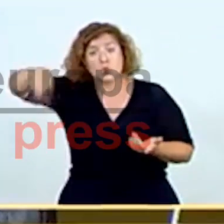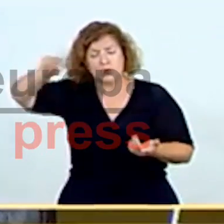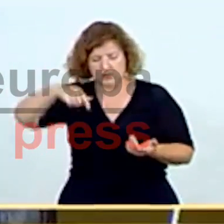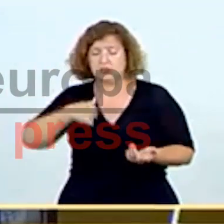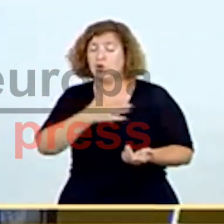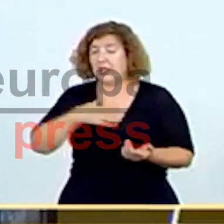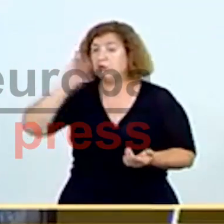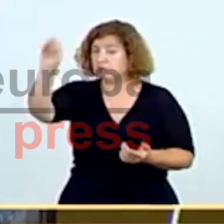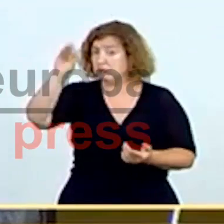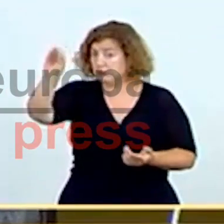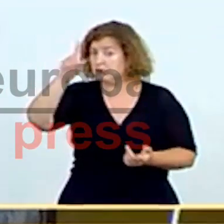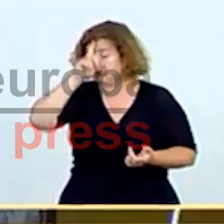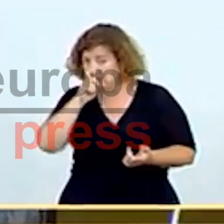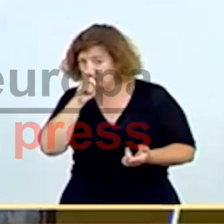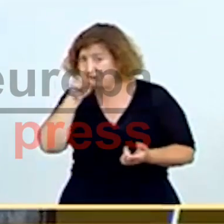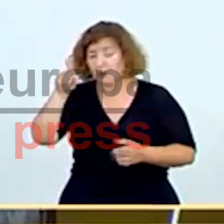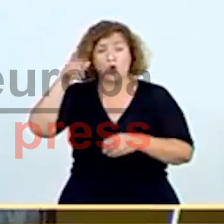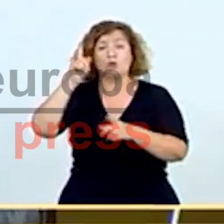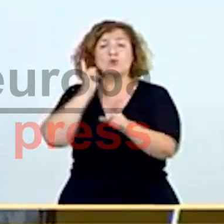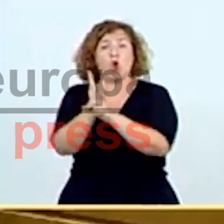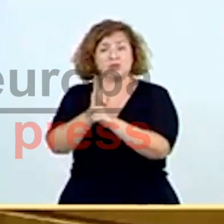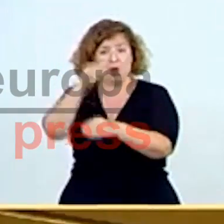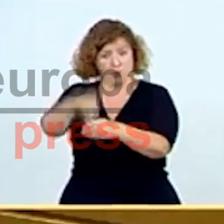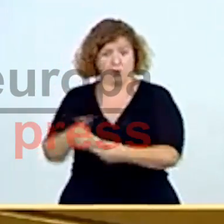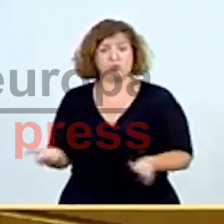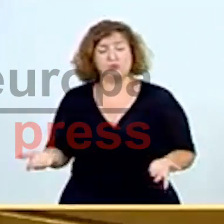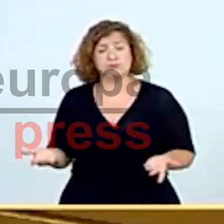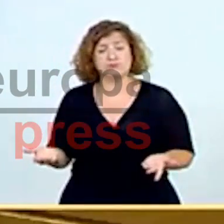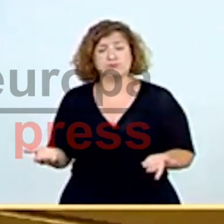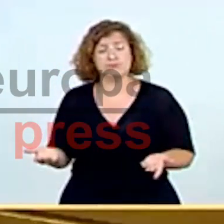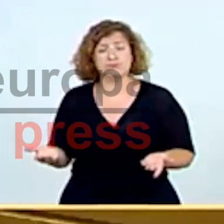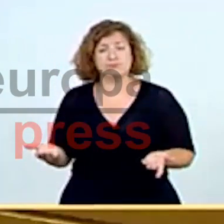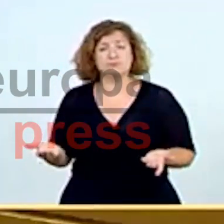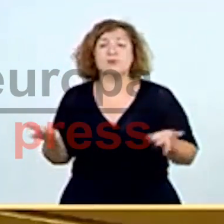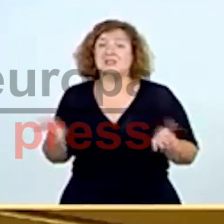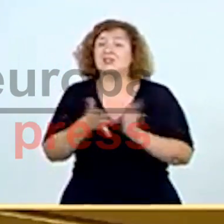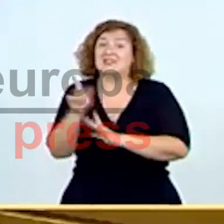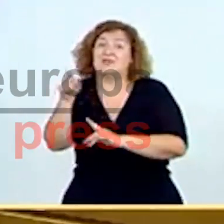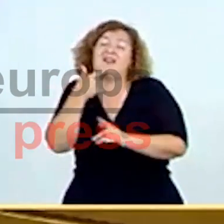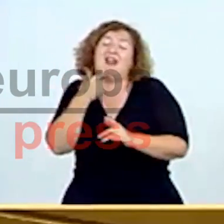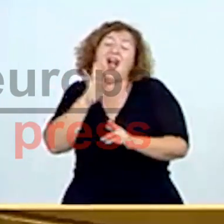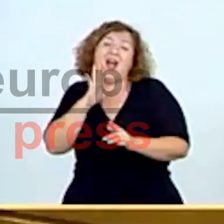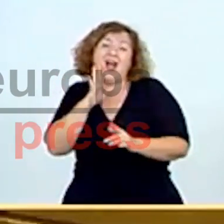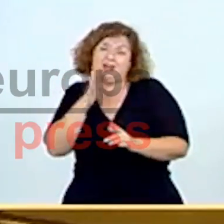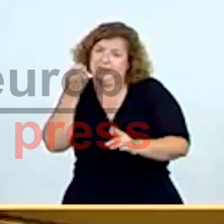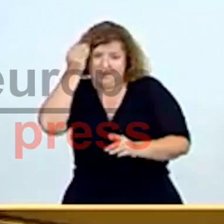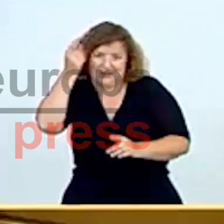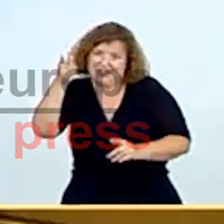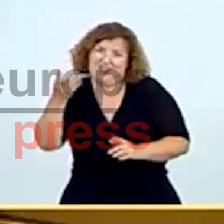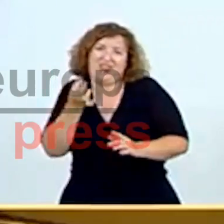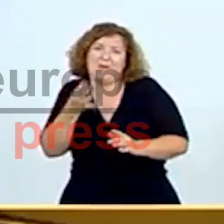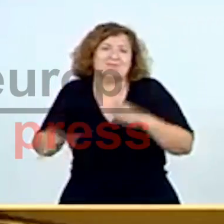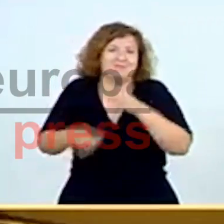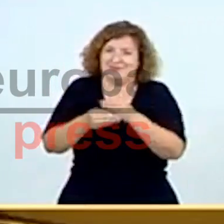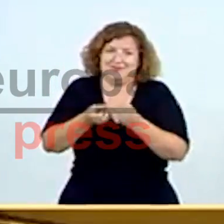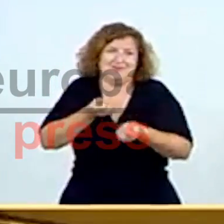quiero recordar que votaron en contra. Por tanto, creo que esa parte de la introducción es fundamental a la hora de